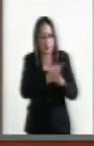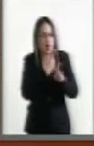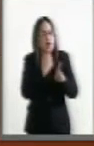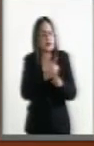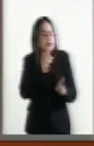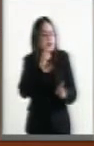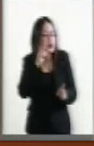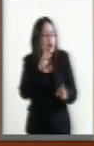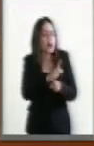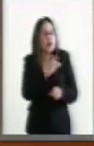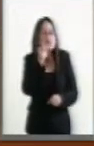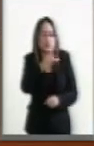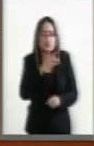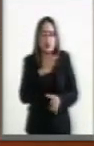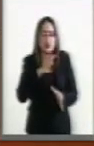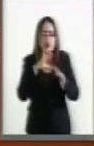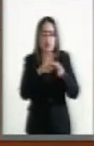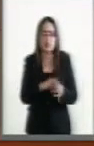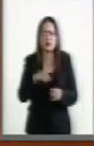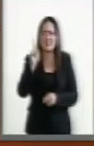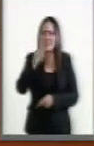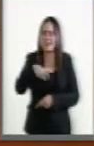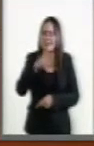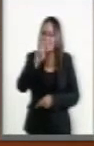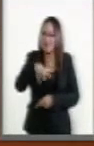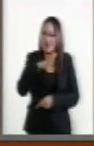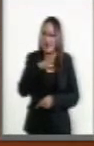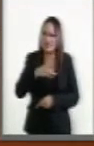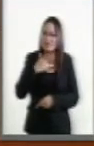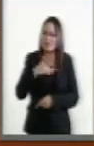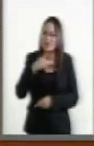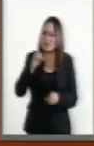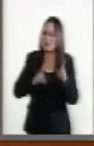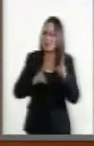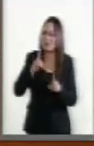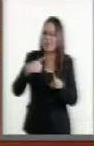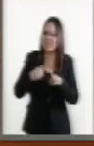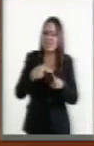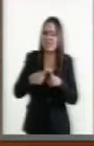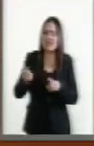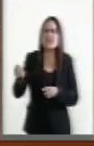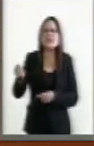indigna que se sospeche que esté atrás de esto un ex